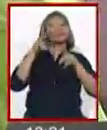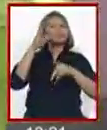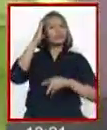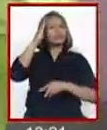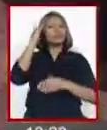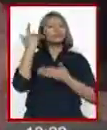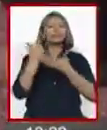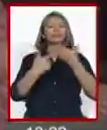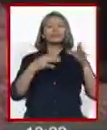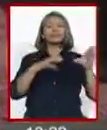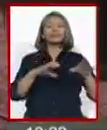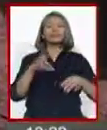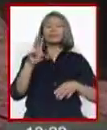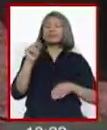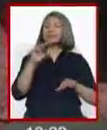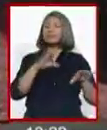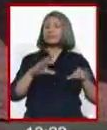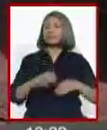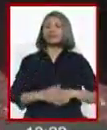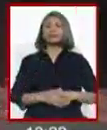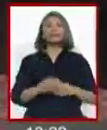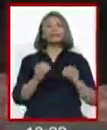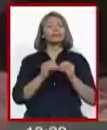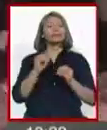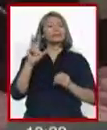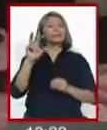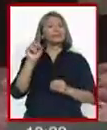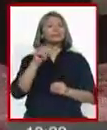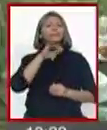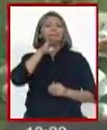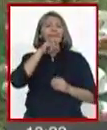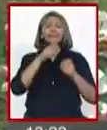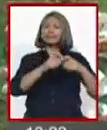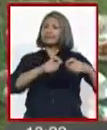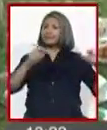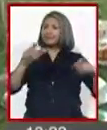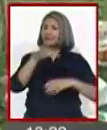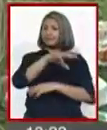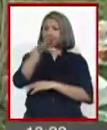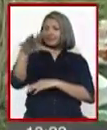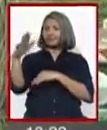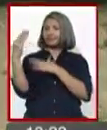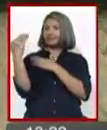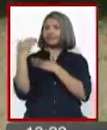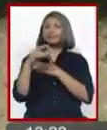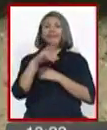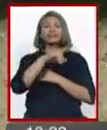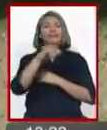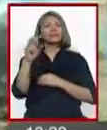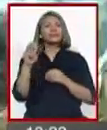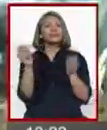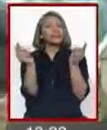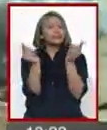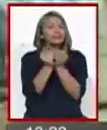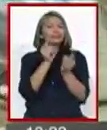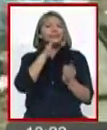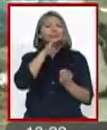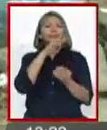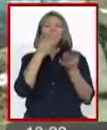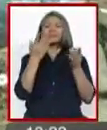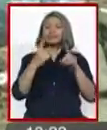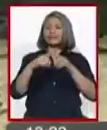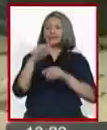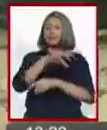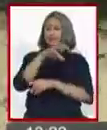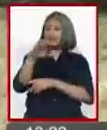sepa, ¿no?, de lo que tiene que hacer y lo que no tiene que hacer. Son más de 30 macro basurales registrados en nuestra ciudad y más de 300 micro basurales registrados